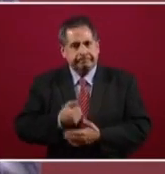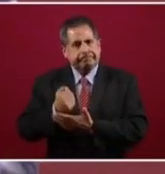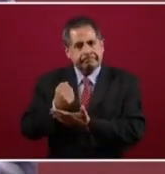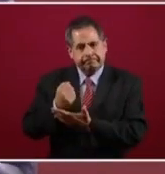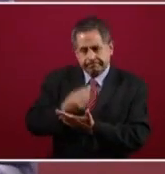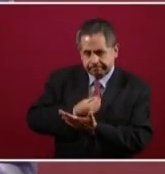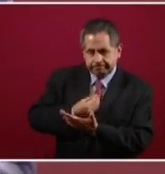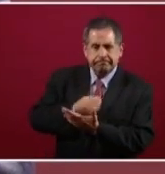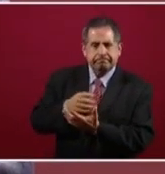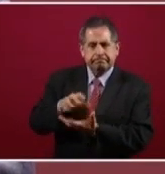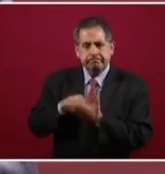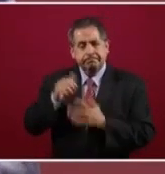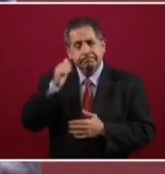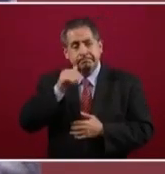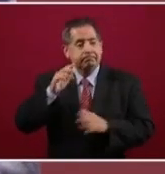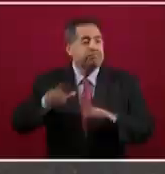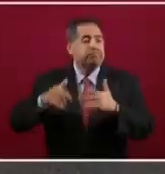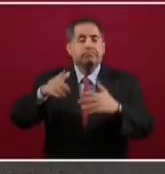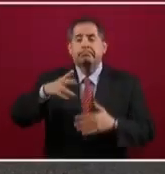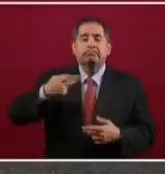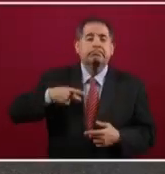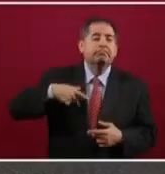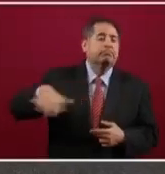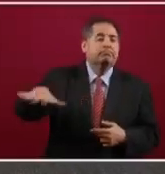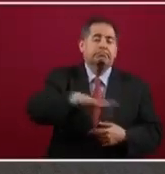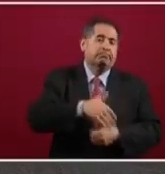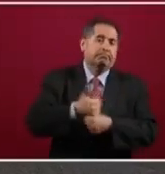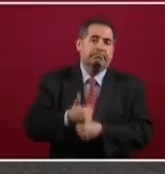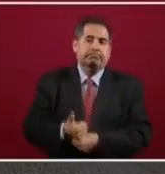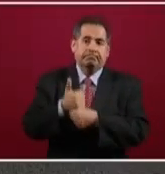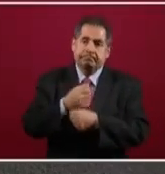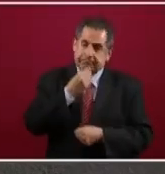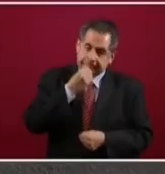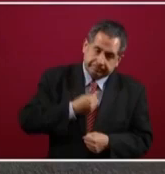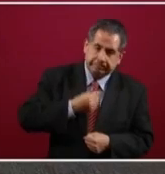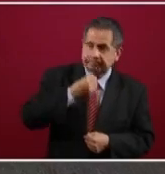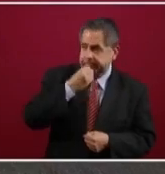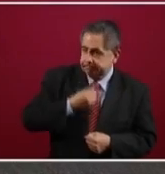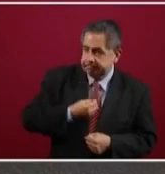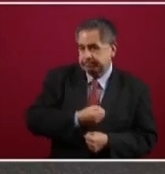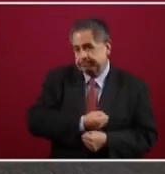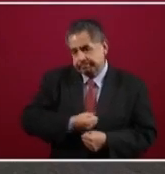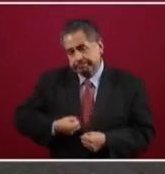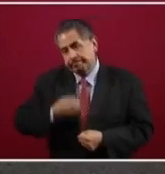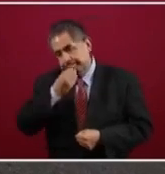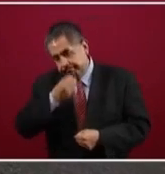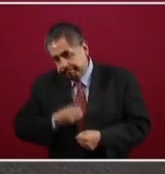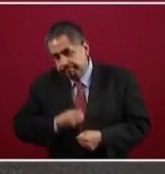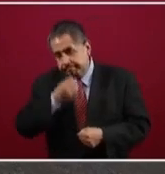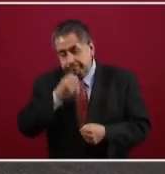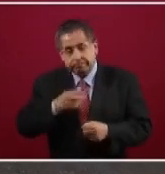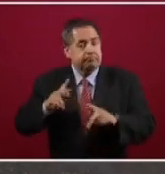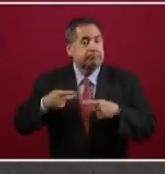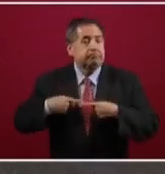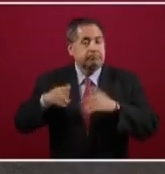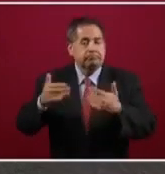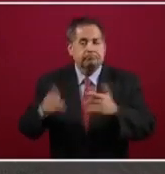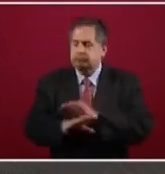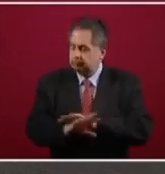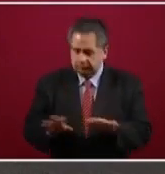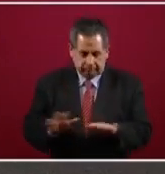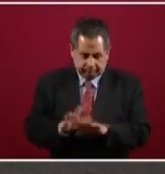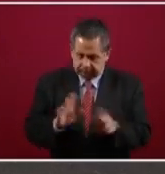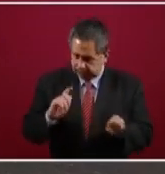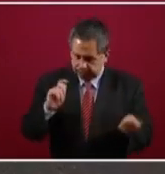Siempre era el pueblo el que tenía que apretarse el cinturón. Pues ya